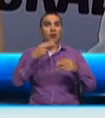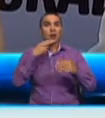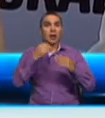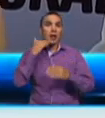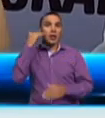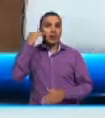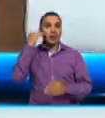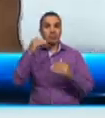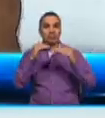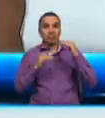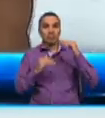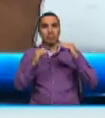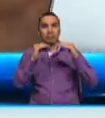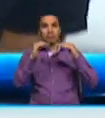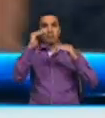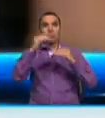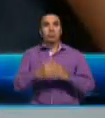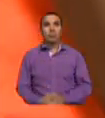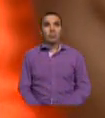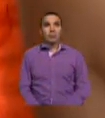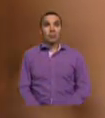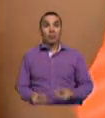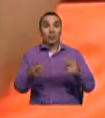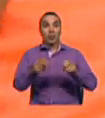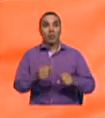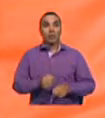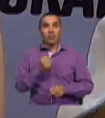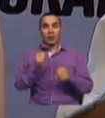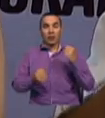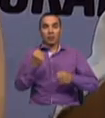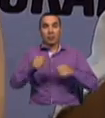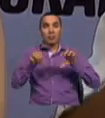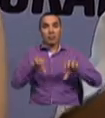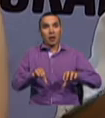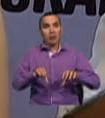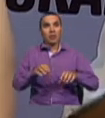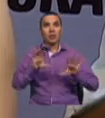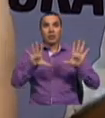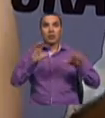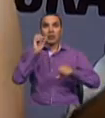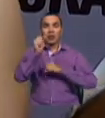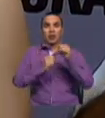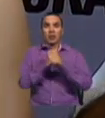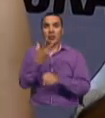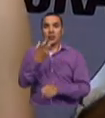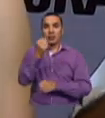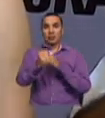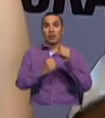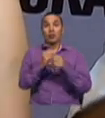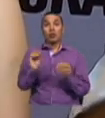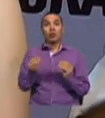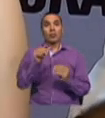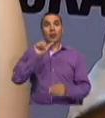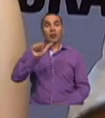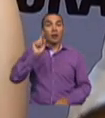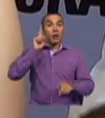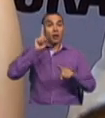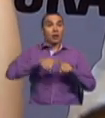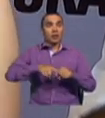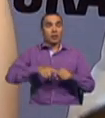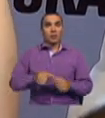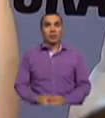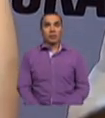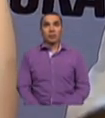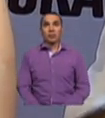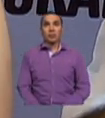incluyendo la del cross canino en tren de 10 años hasta 3 años que es la juvenil hasta la